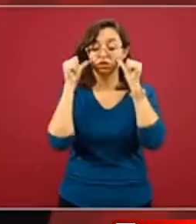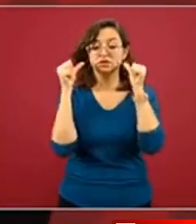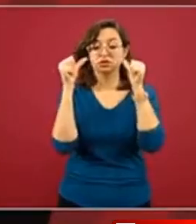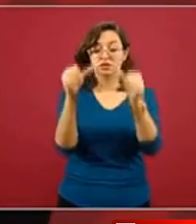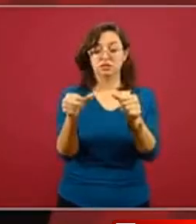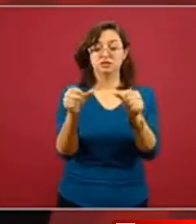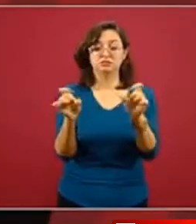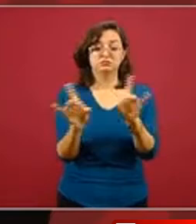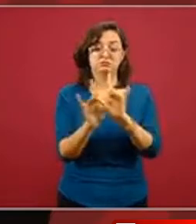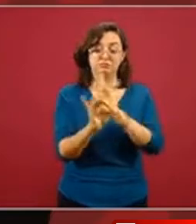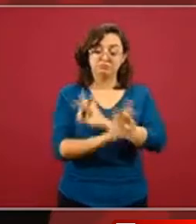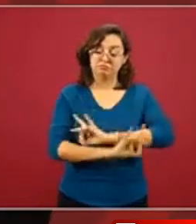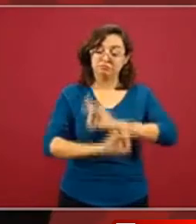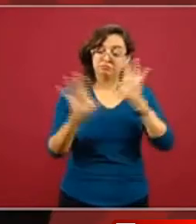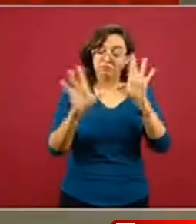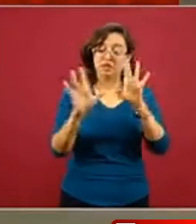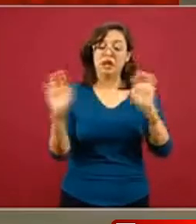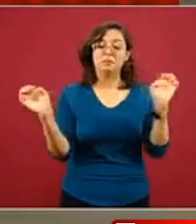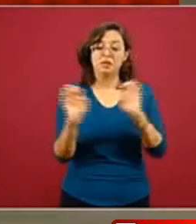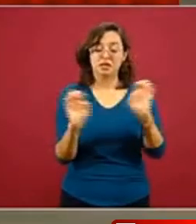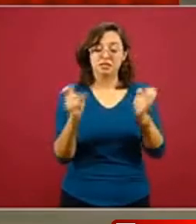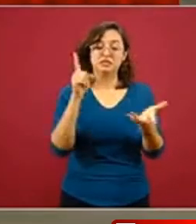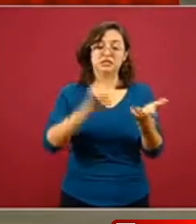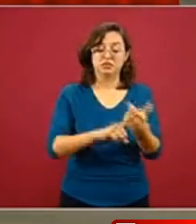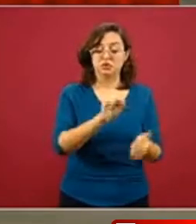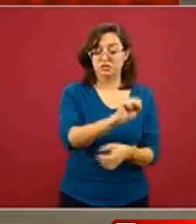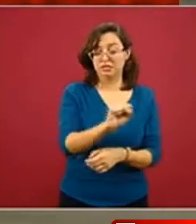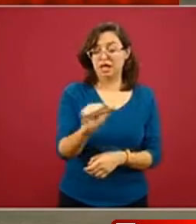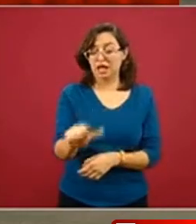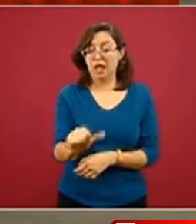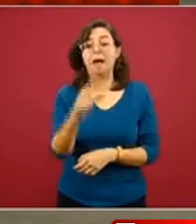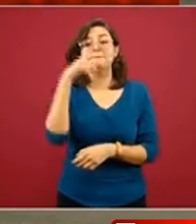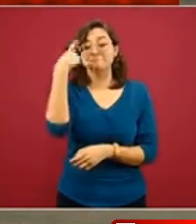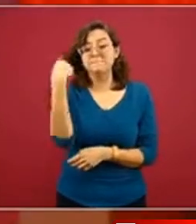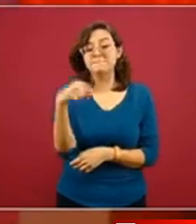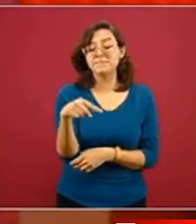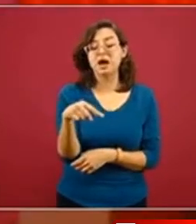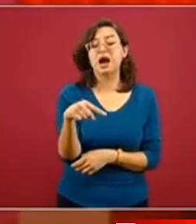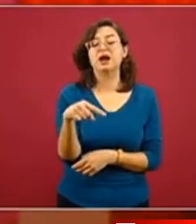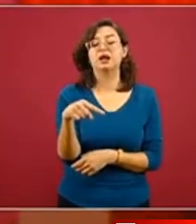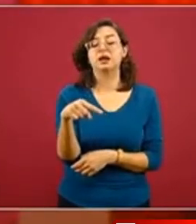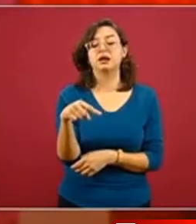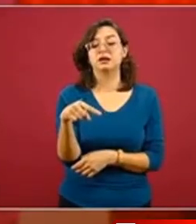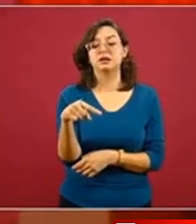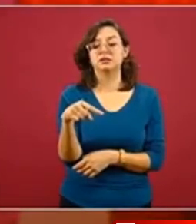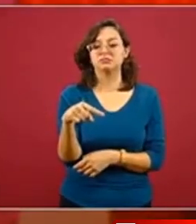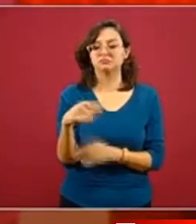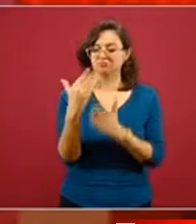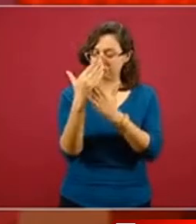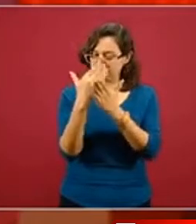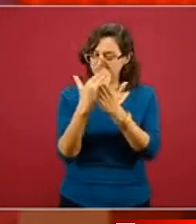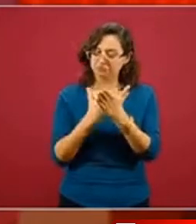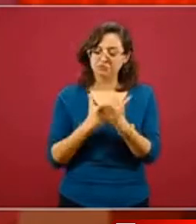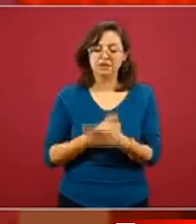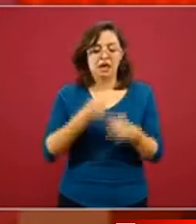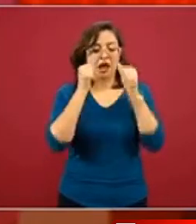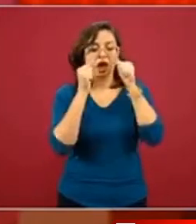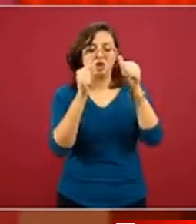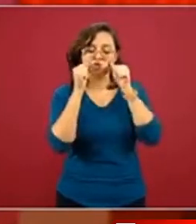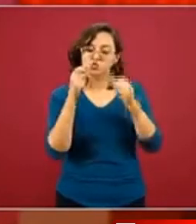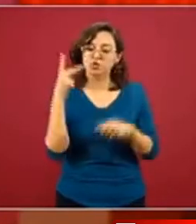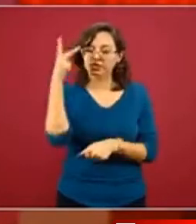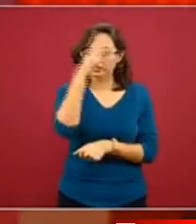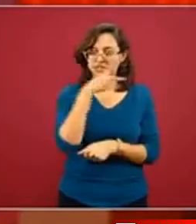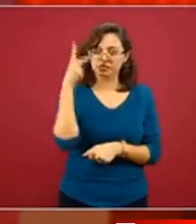de Contingencias, en este caso de la Secretaría de Salud, para integrar el esquema de primera ayuda psicológica a